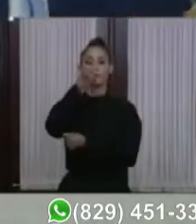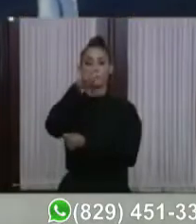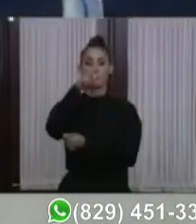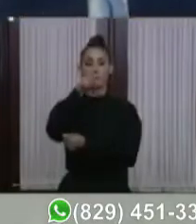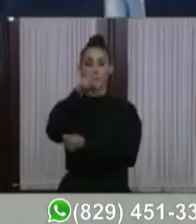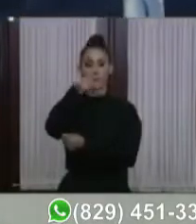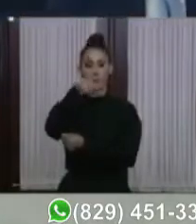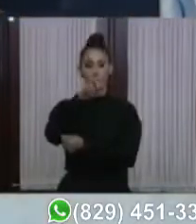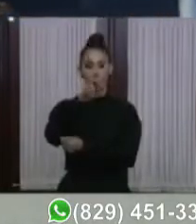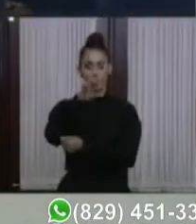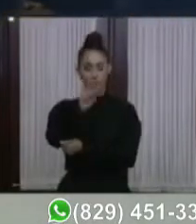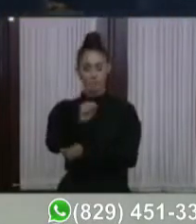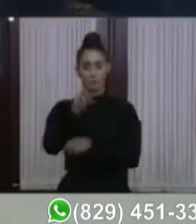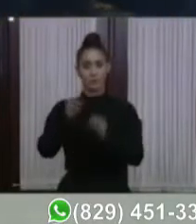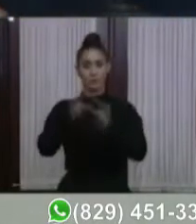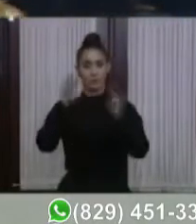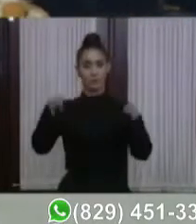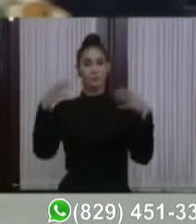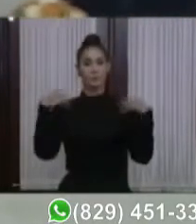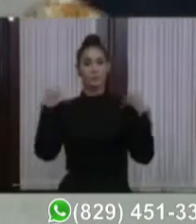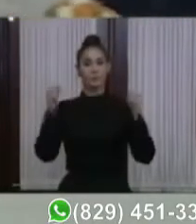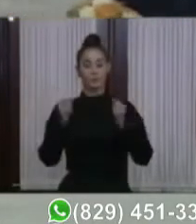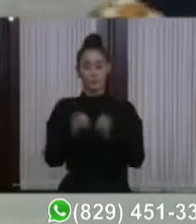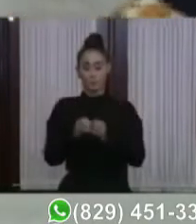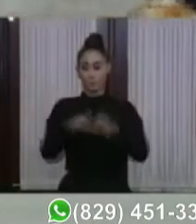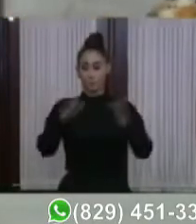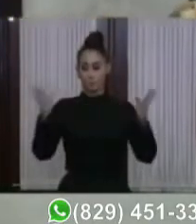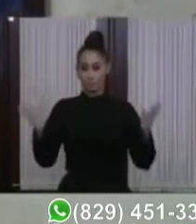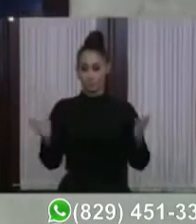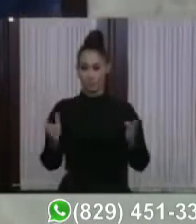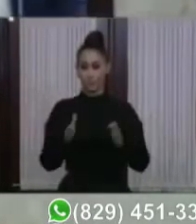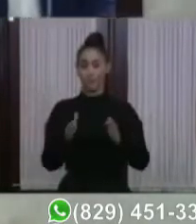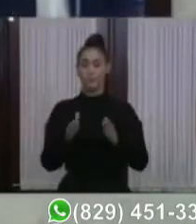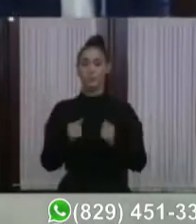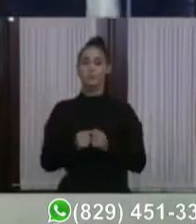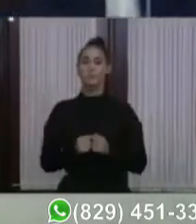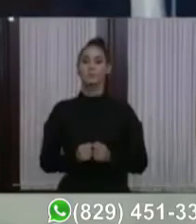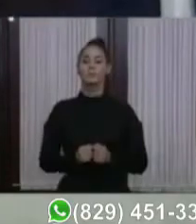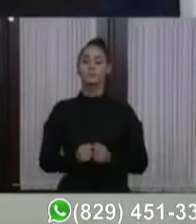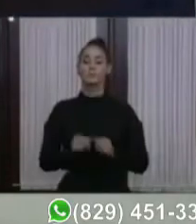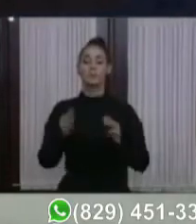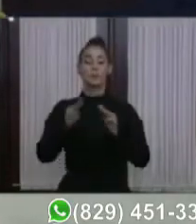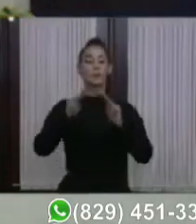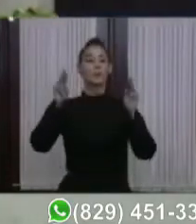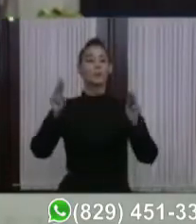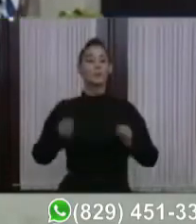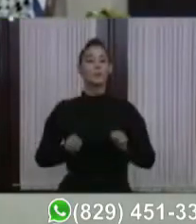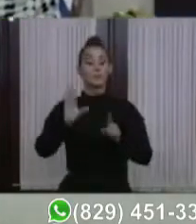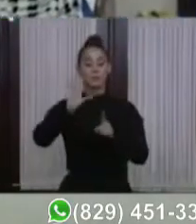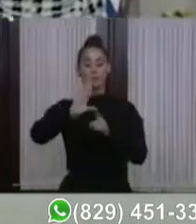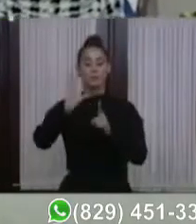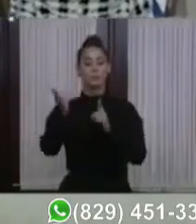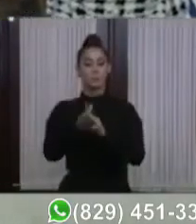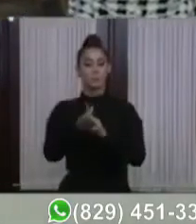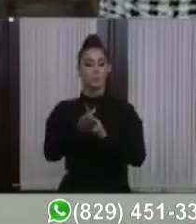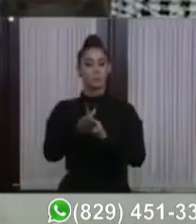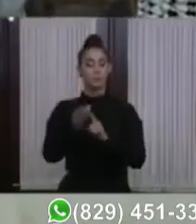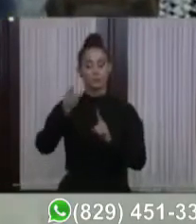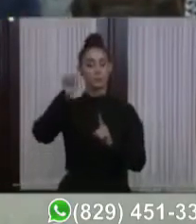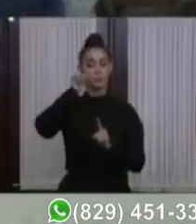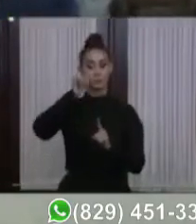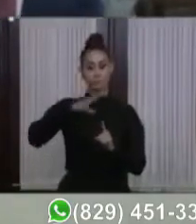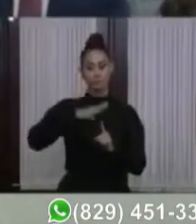educación roberto fulcar anunció en la tarde de ayer que será el día 2 de noviembre del año en curso